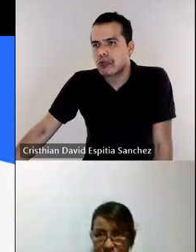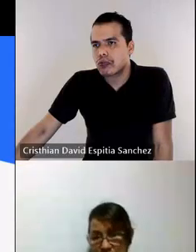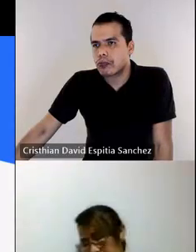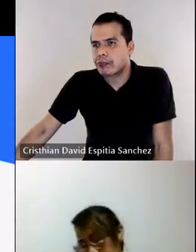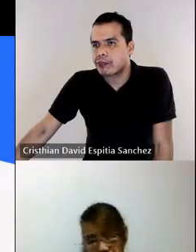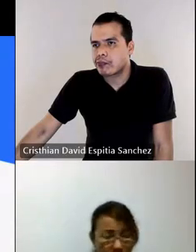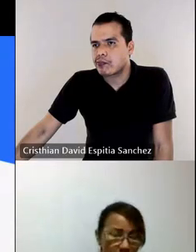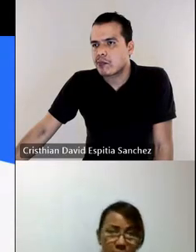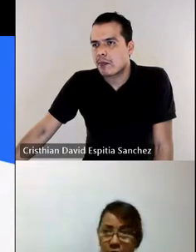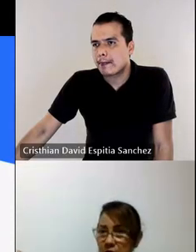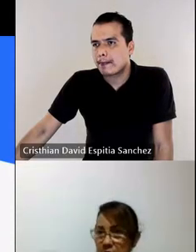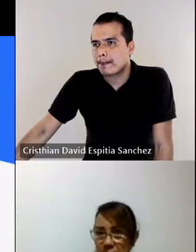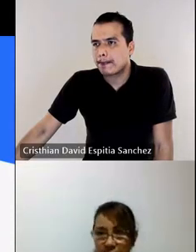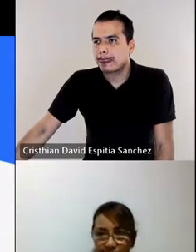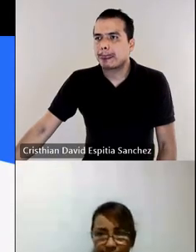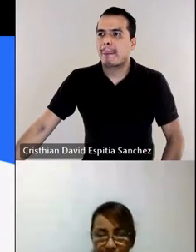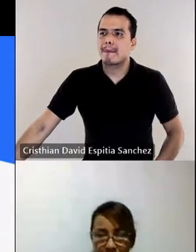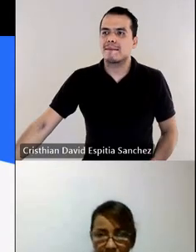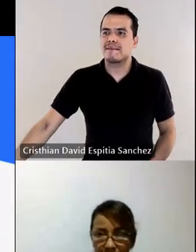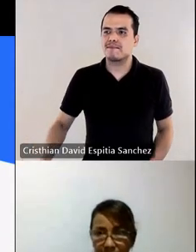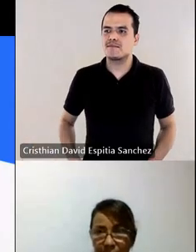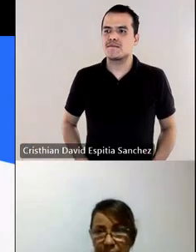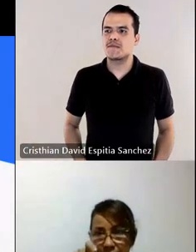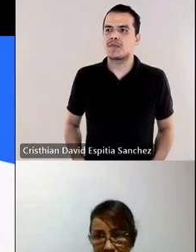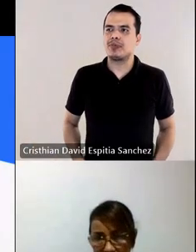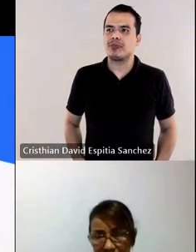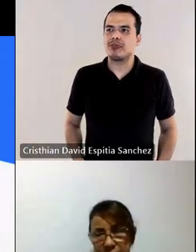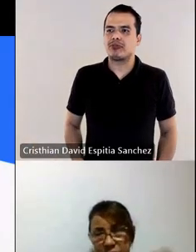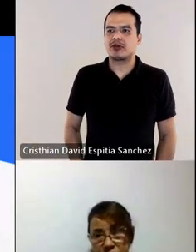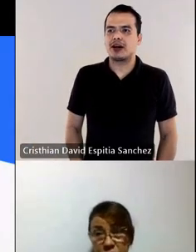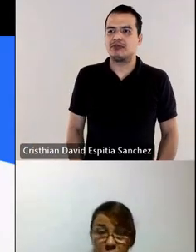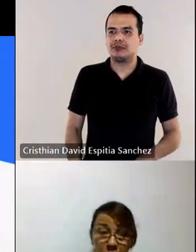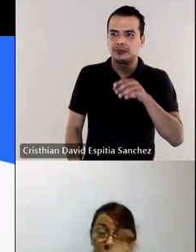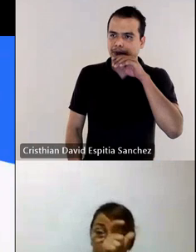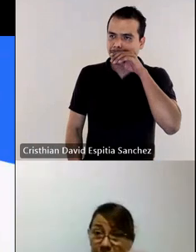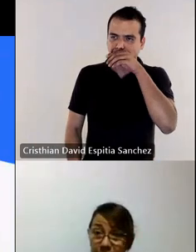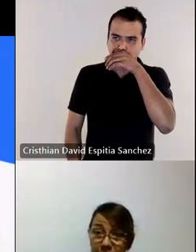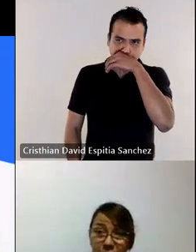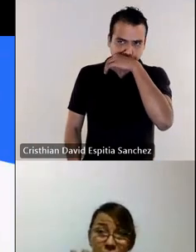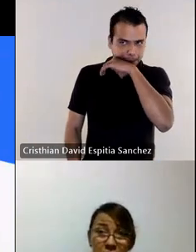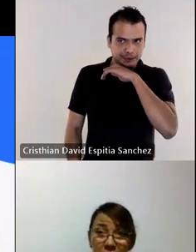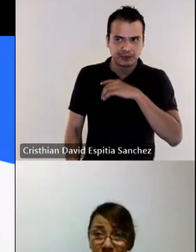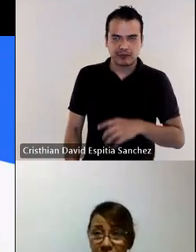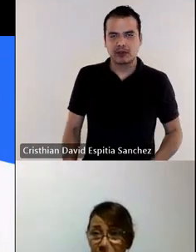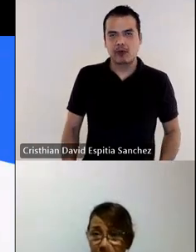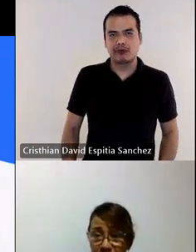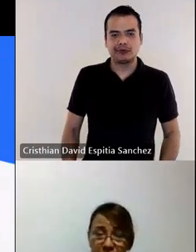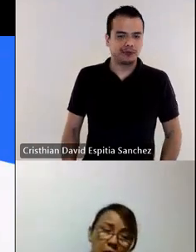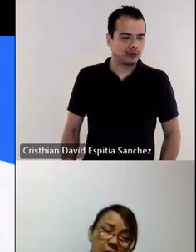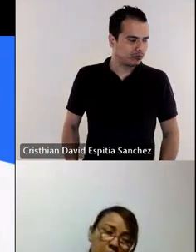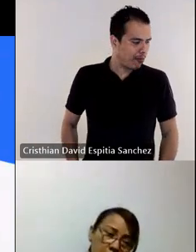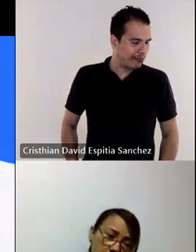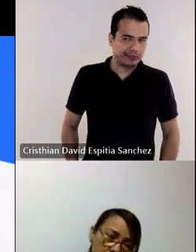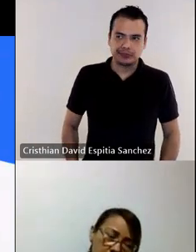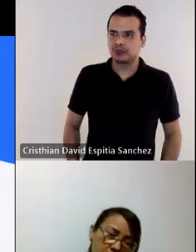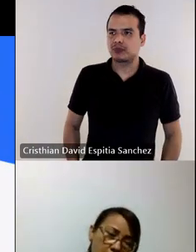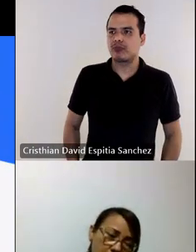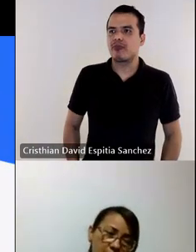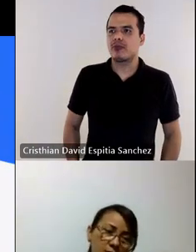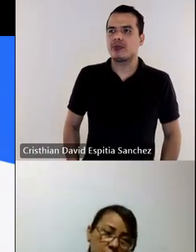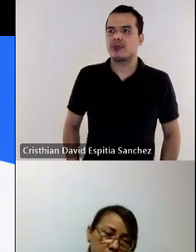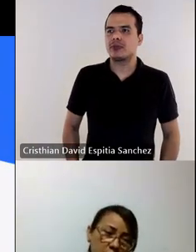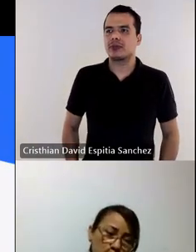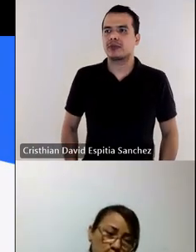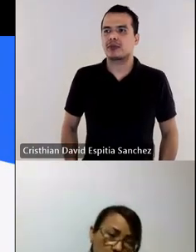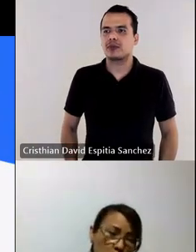Entonces, siempre que vayamos a hacer una inmovilización, debemos informarle el procedimiento al paciente. Debemos informarle que lo vamos a trasladar, que usted no